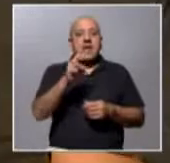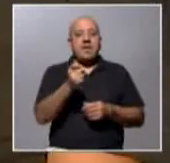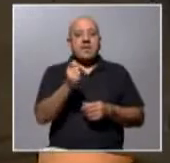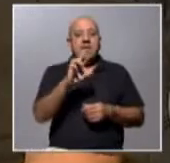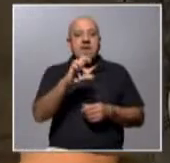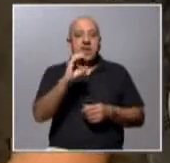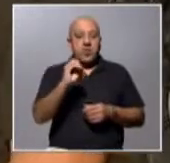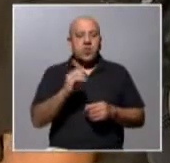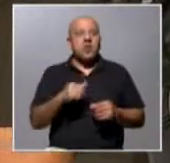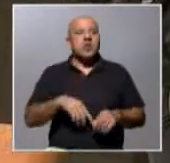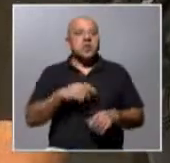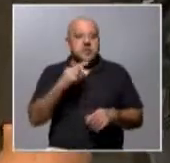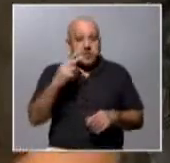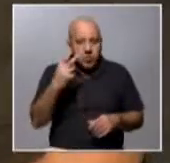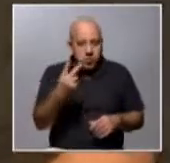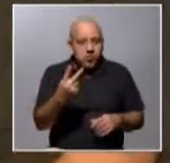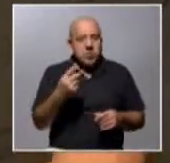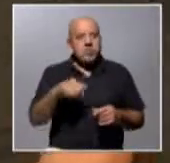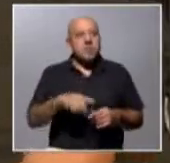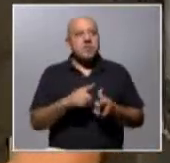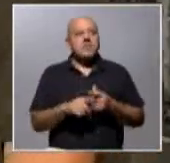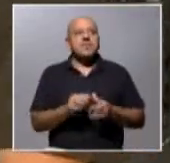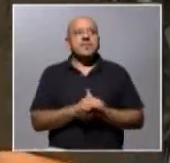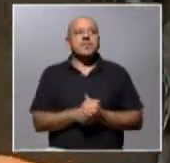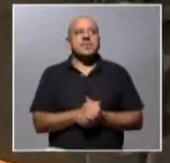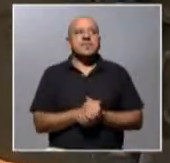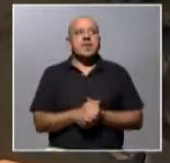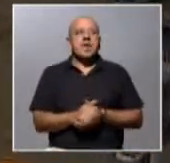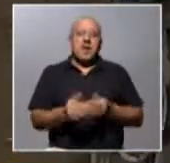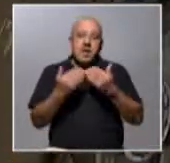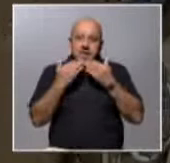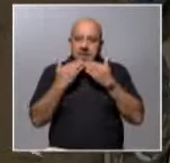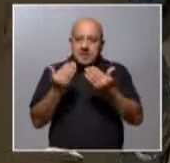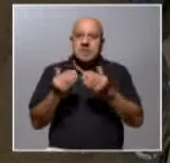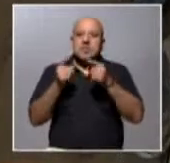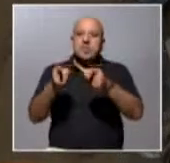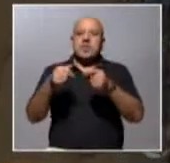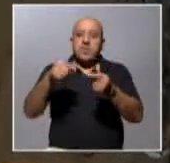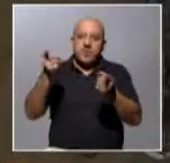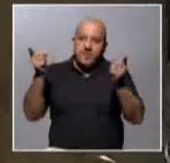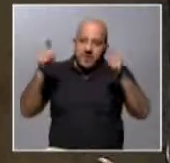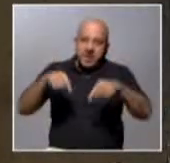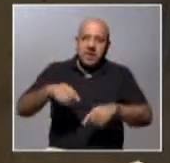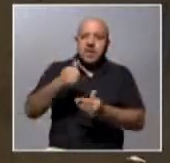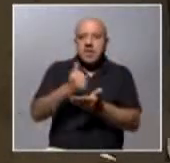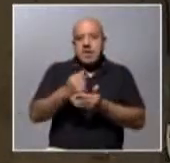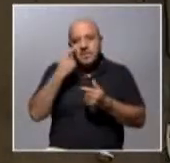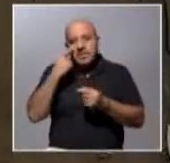laburo que están haciendo, segundo por recibir a TV Ciudad. Bueno, muchas gracias a ustedes por estar con nosotros y mostrar